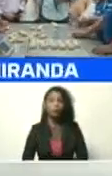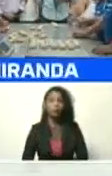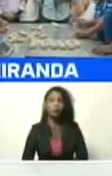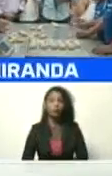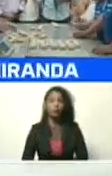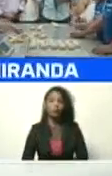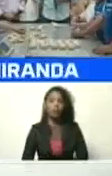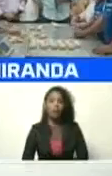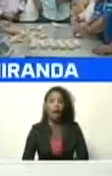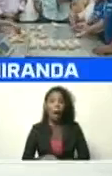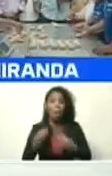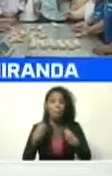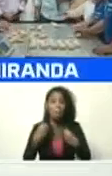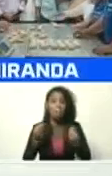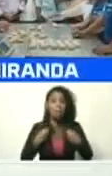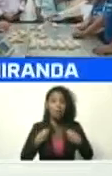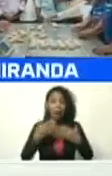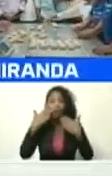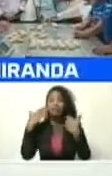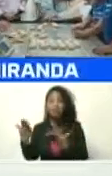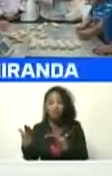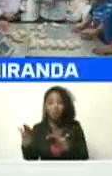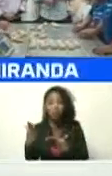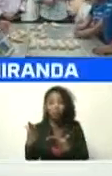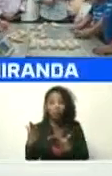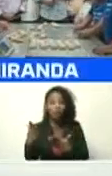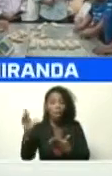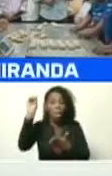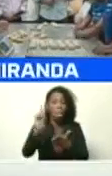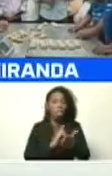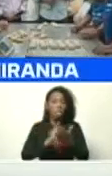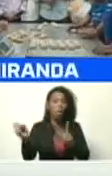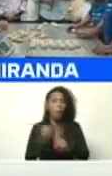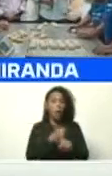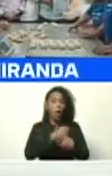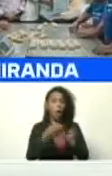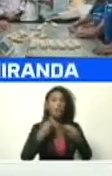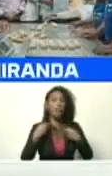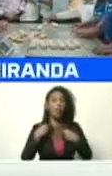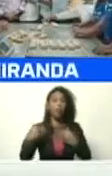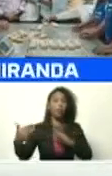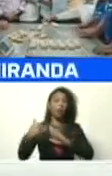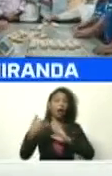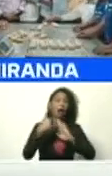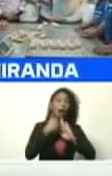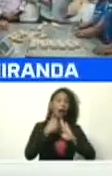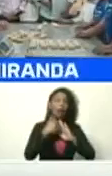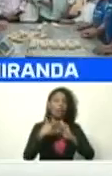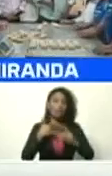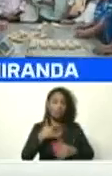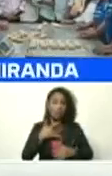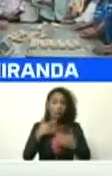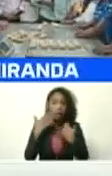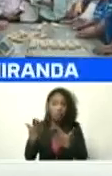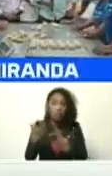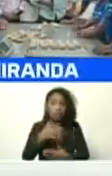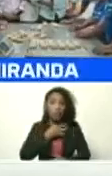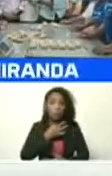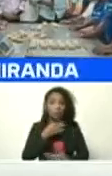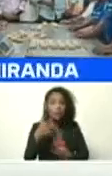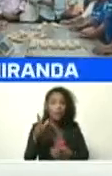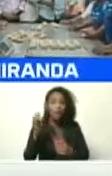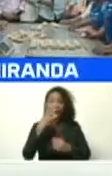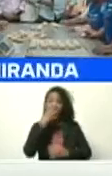¿Para eso está vivo uno? ¿Para que lo discriminen, lo desprecien, lo humillen,